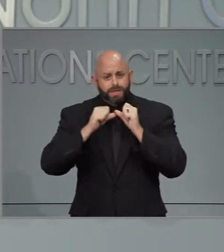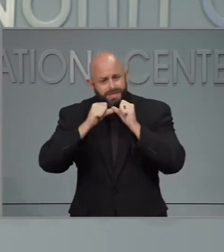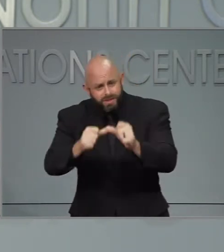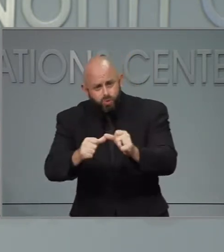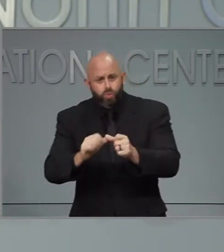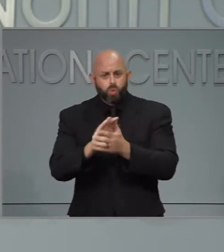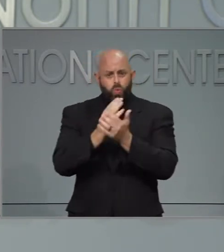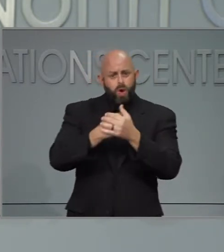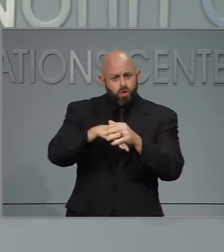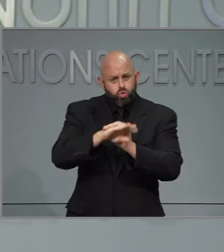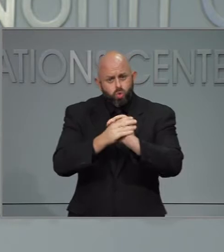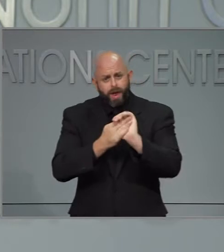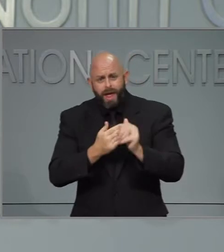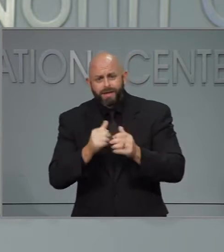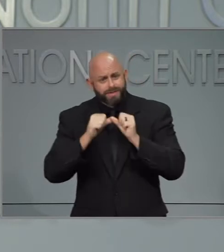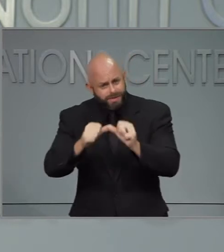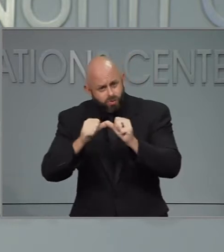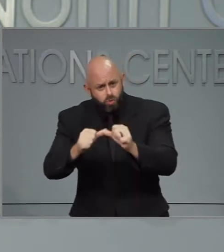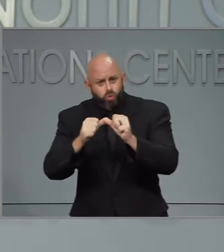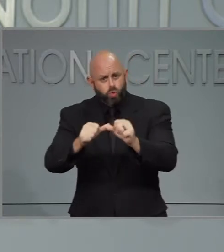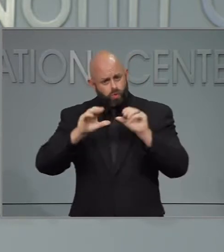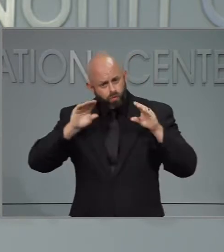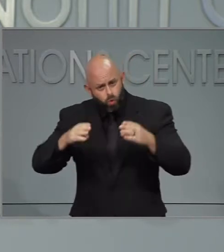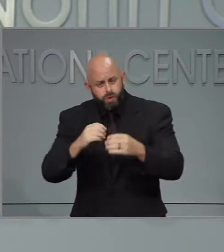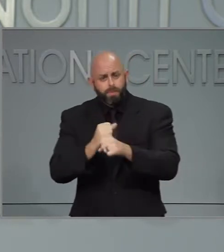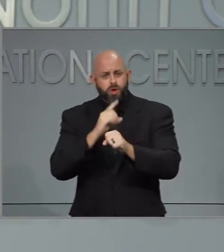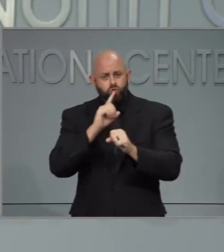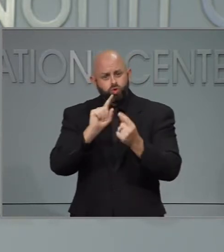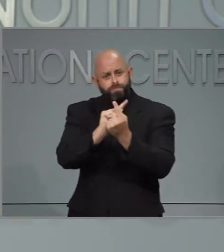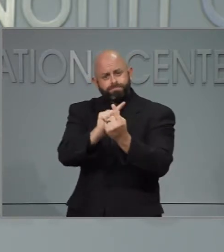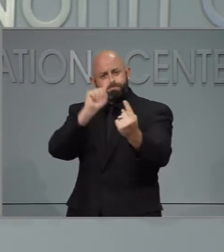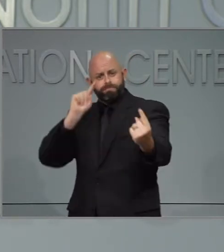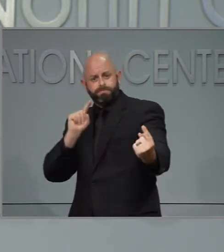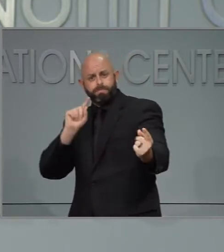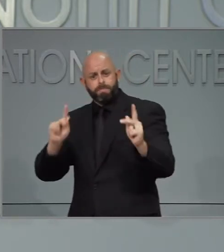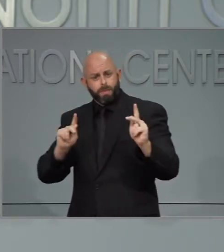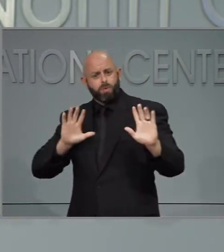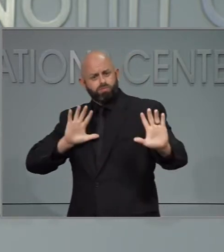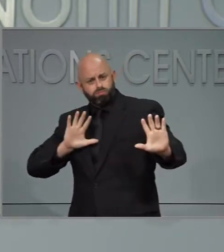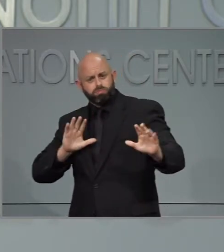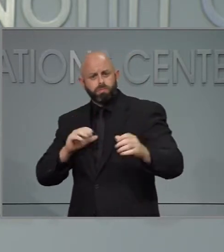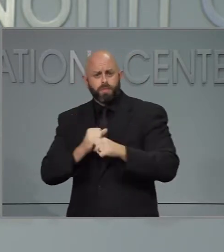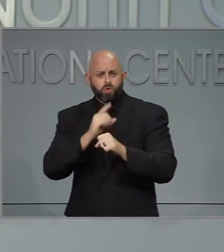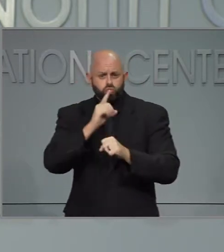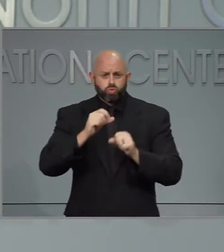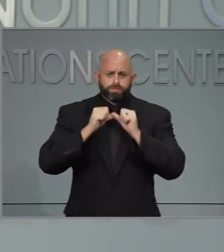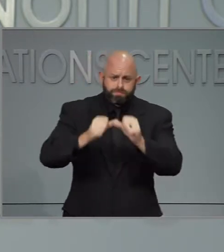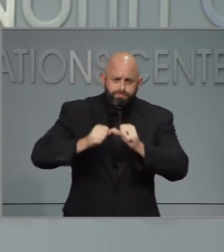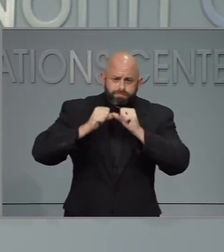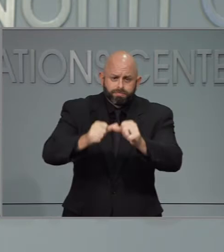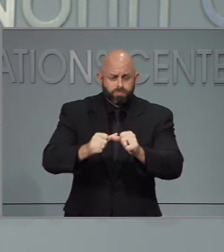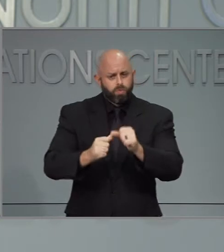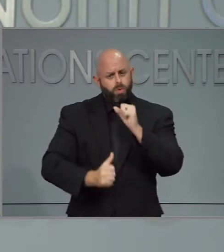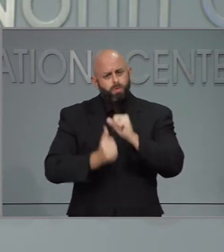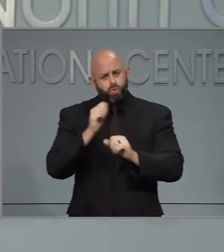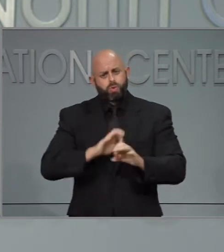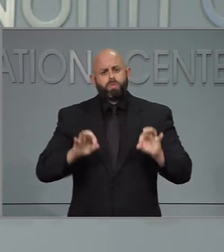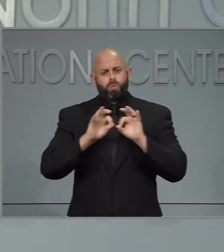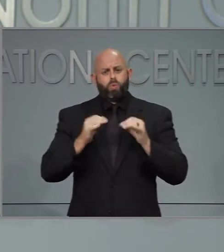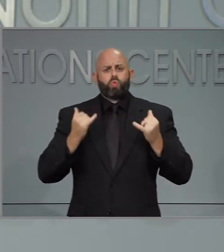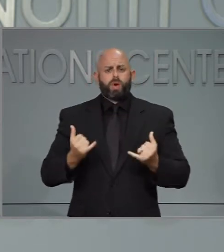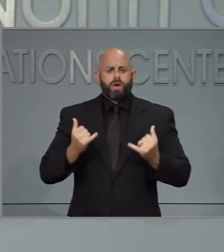serio. Pónganse las mascarillas cubriéndose nariz y boca, lávense las manos y mantengan 6 pies de